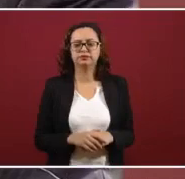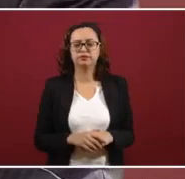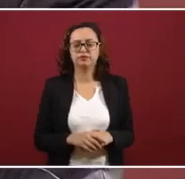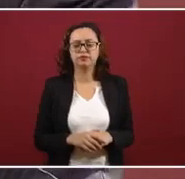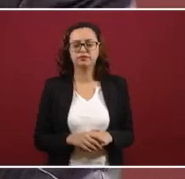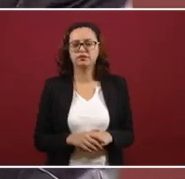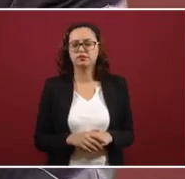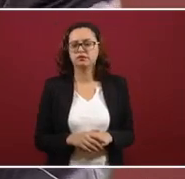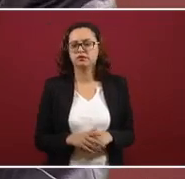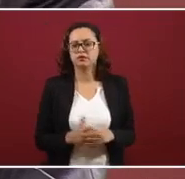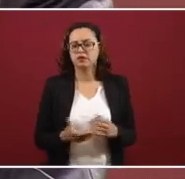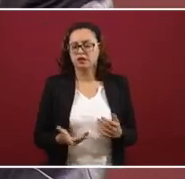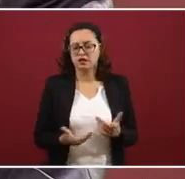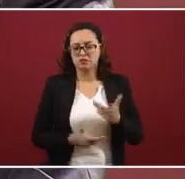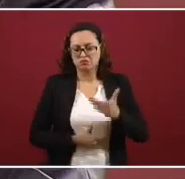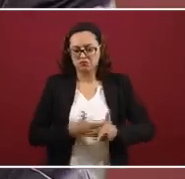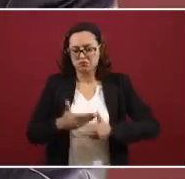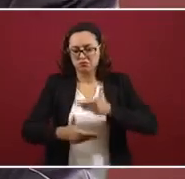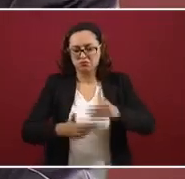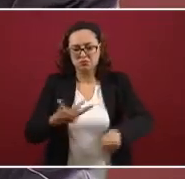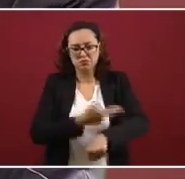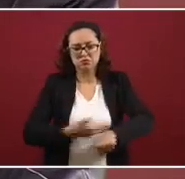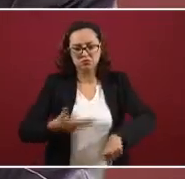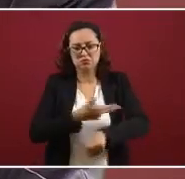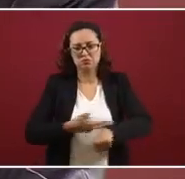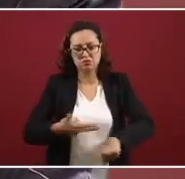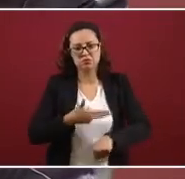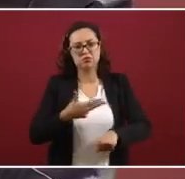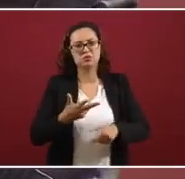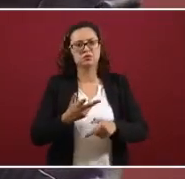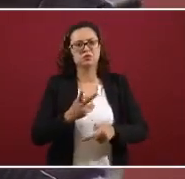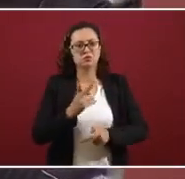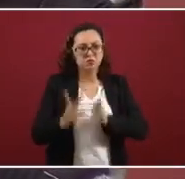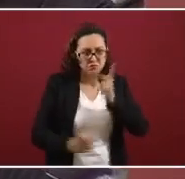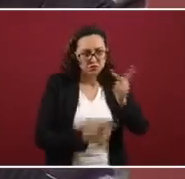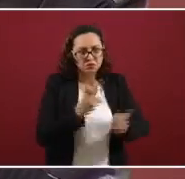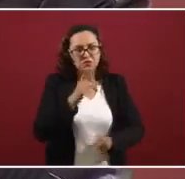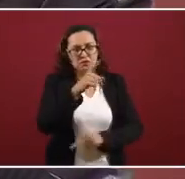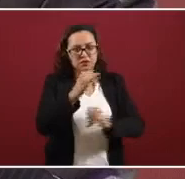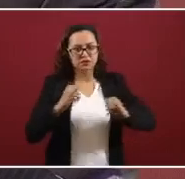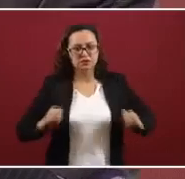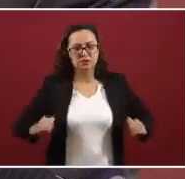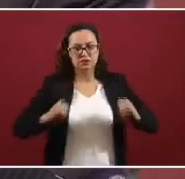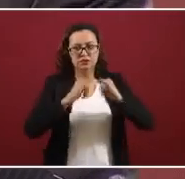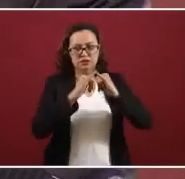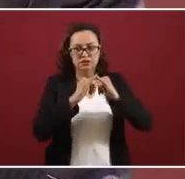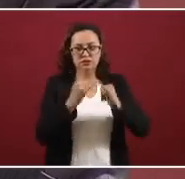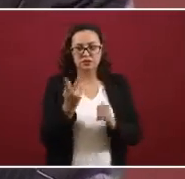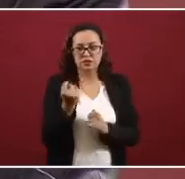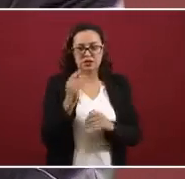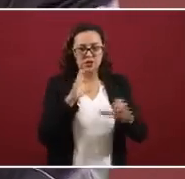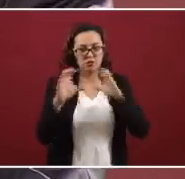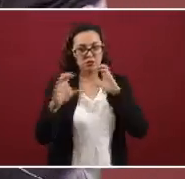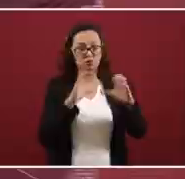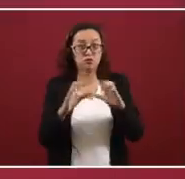estamos llevando a cabo este procedimiento, consultando a este instituto que es